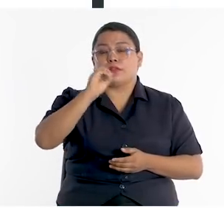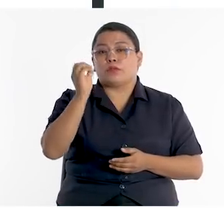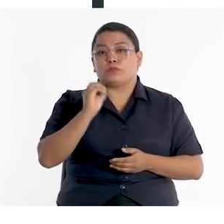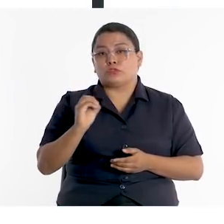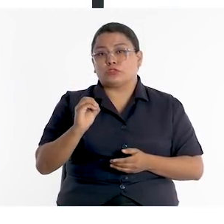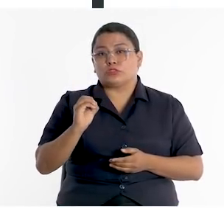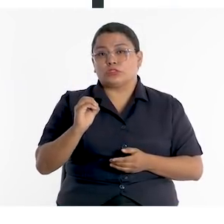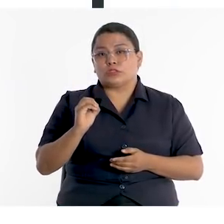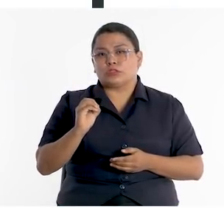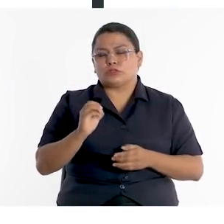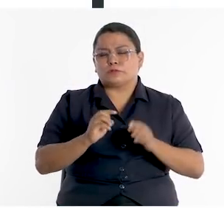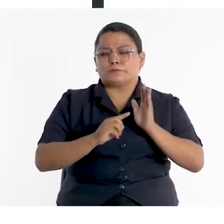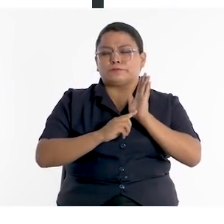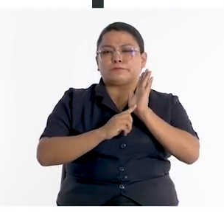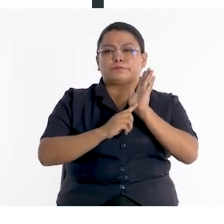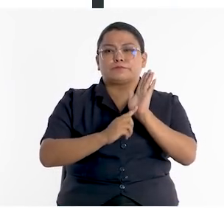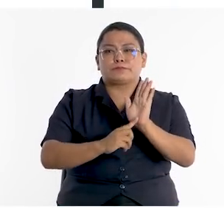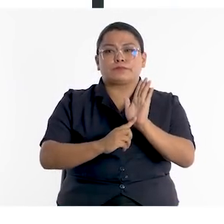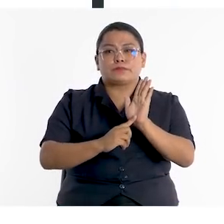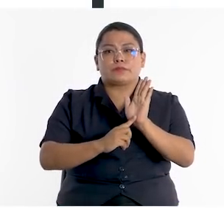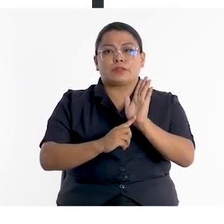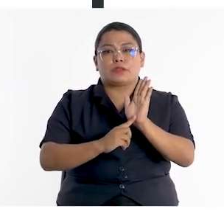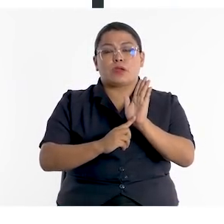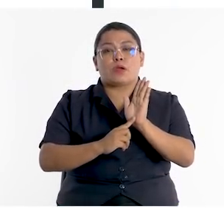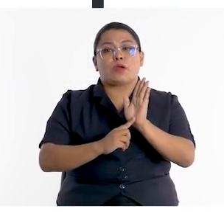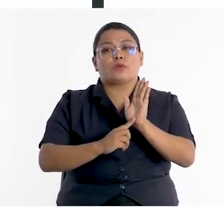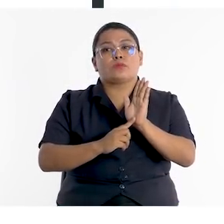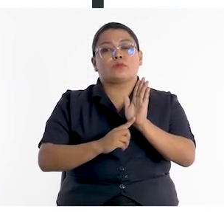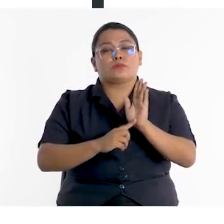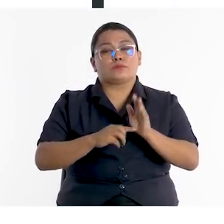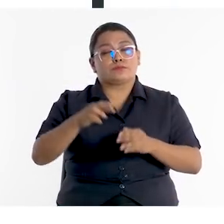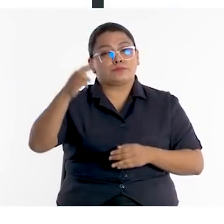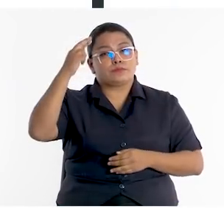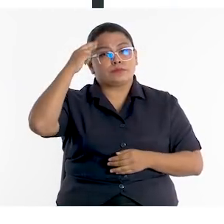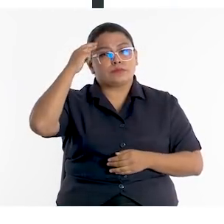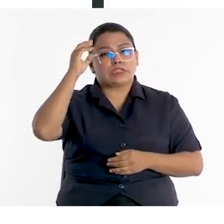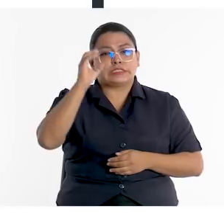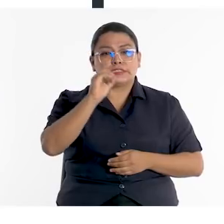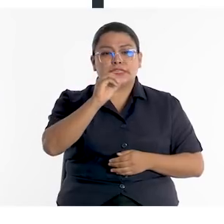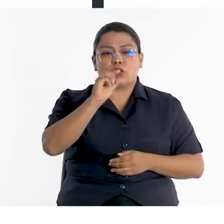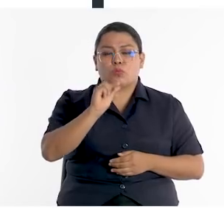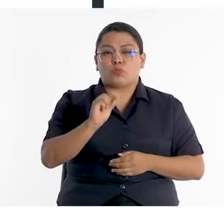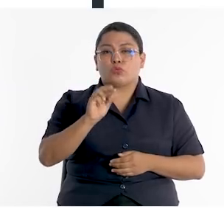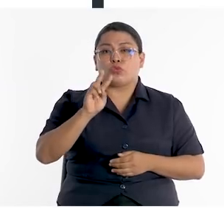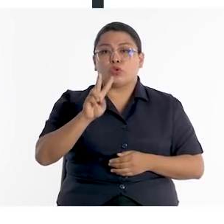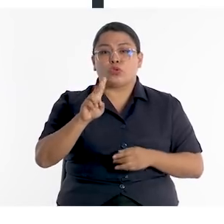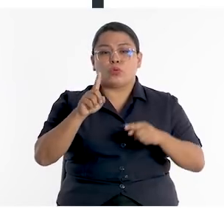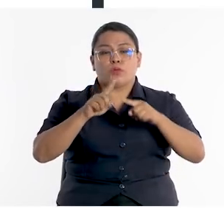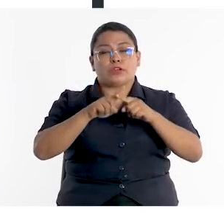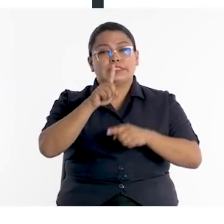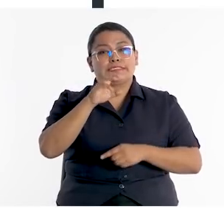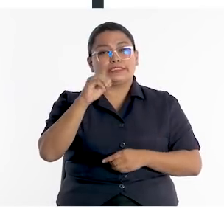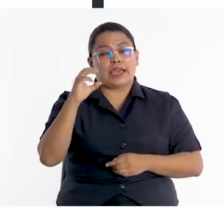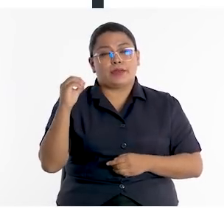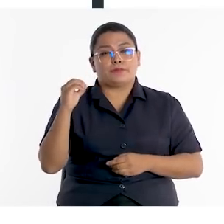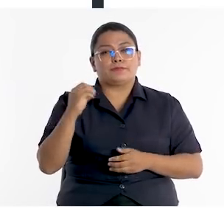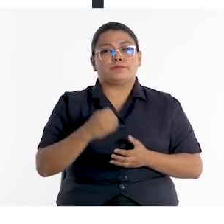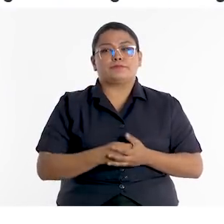20%. Y este podemos encontrarlo multiplicando la razón 0.2 por